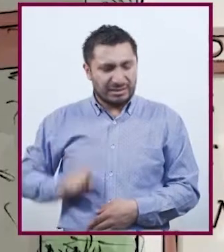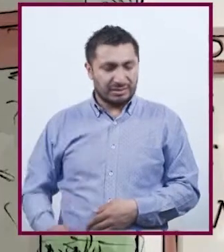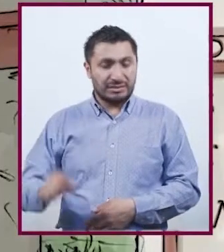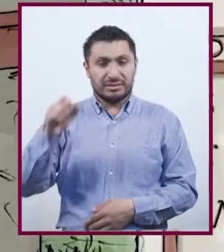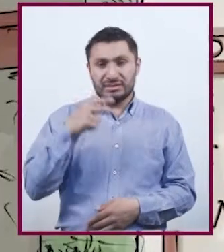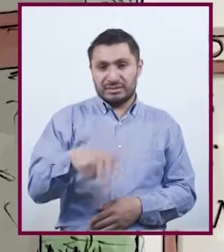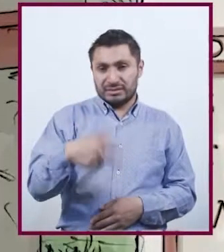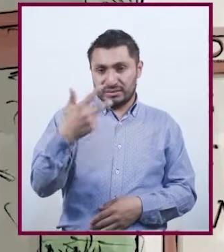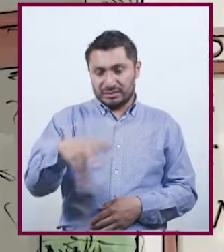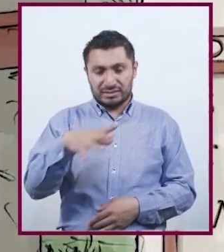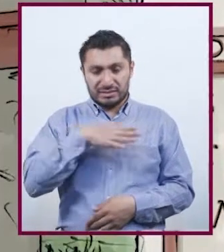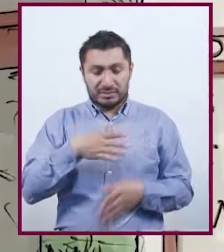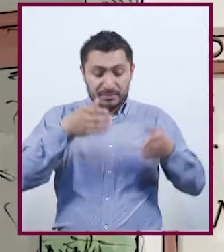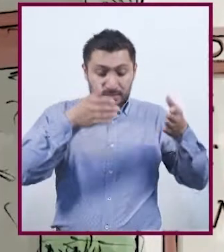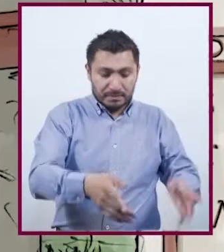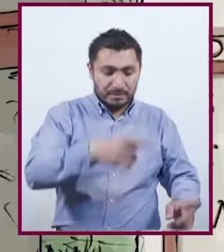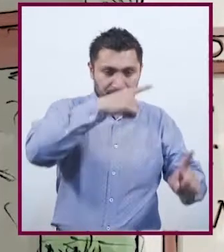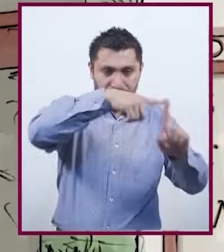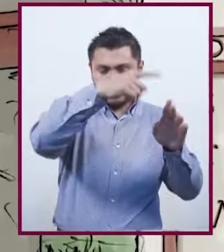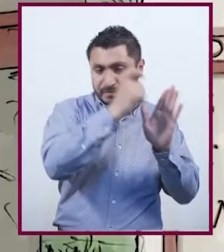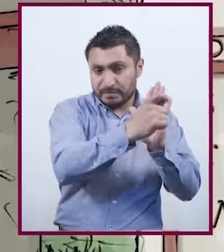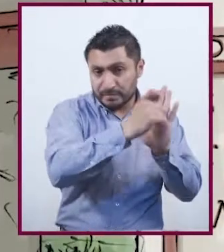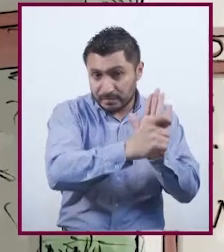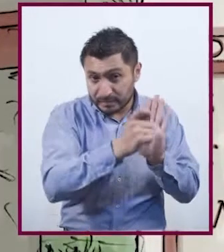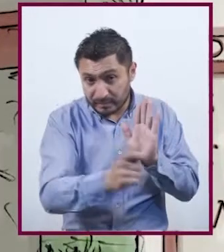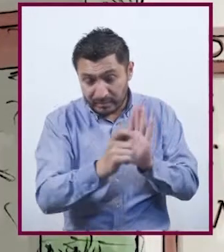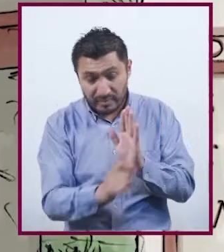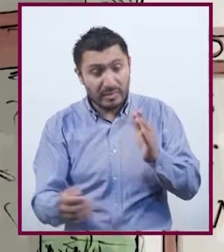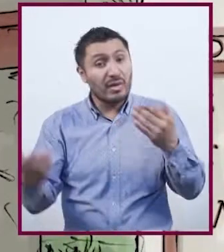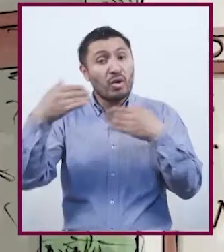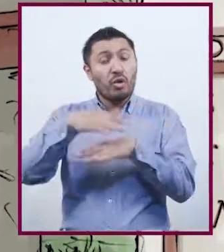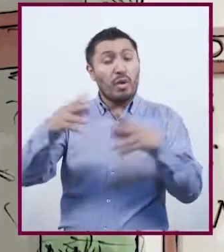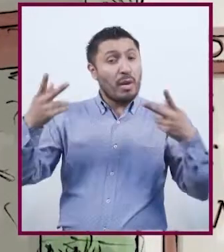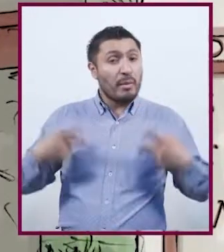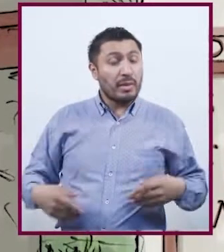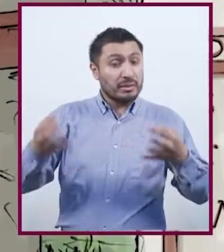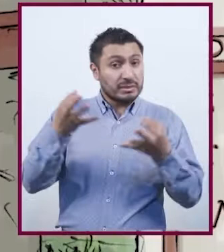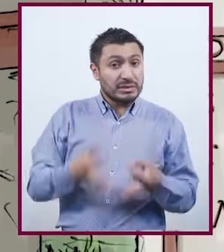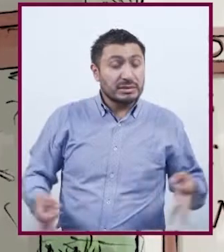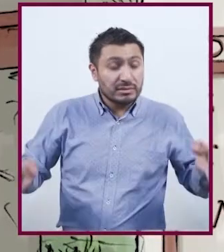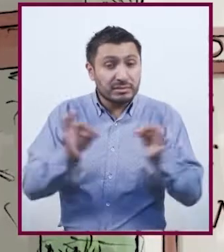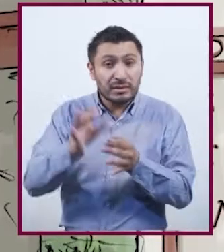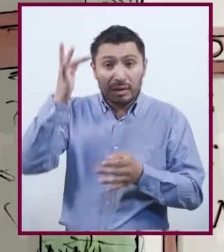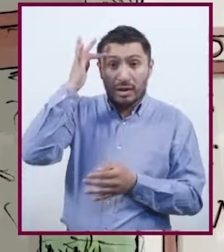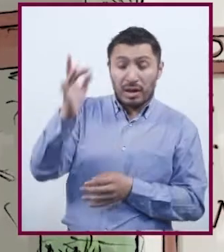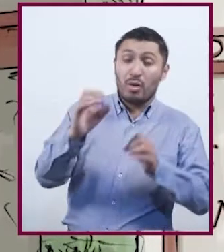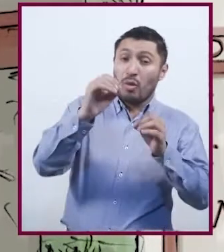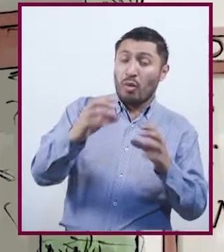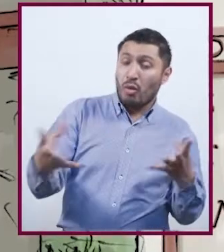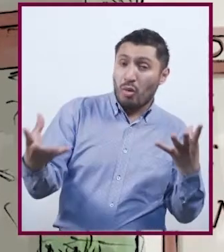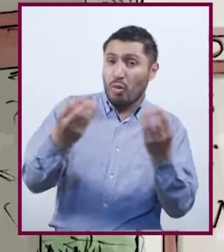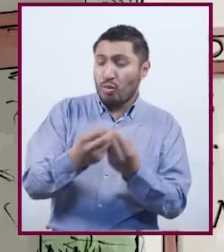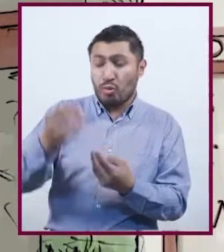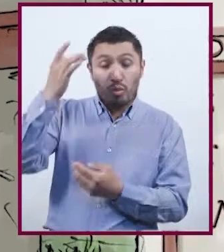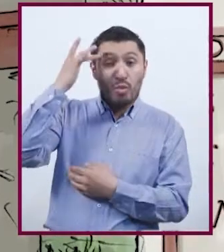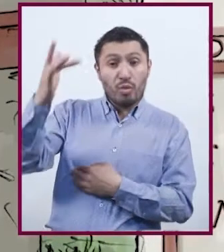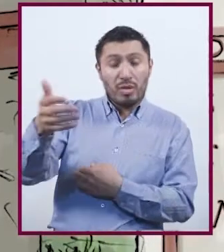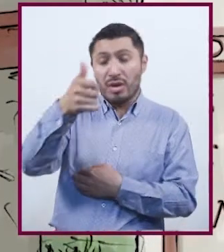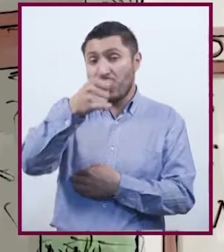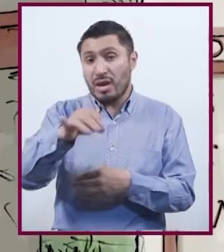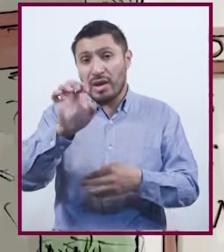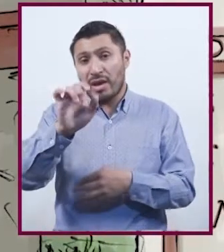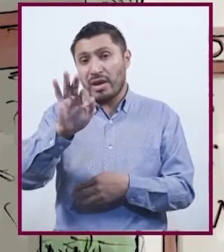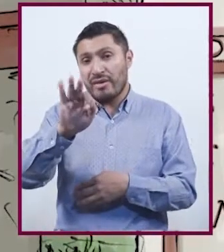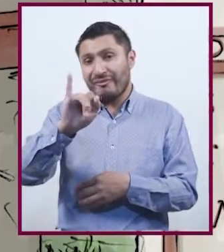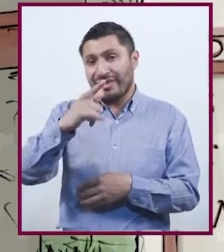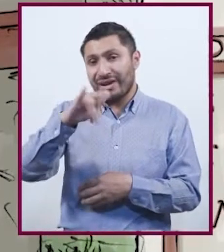En el siglo XIII aparecieron las inscripciones funerarias sobre las tumbas de personas ilustres, santos o asimilados a los